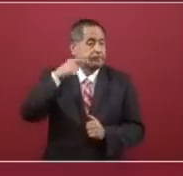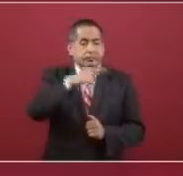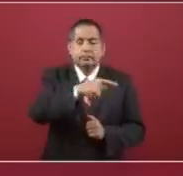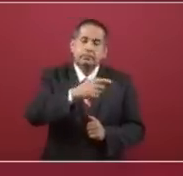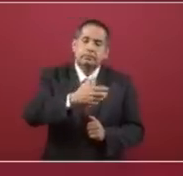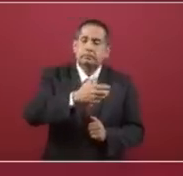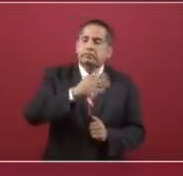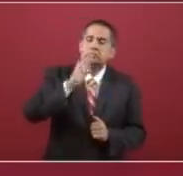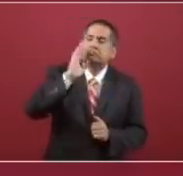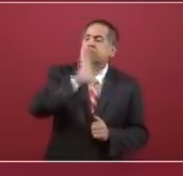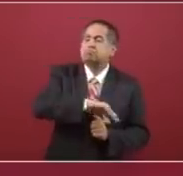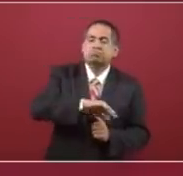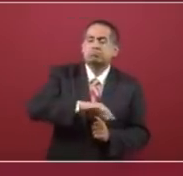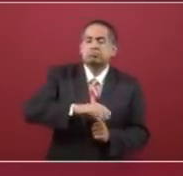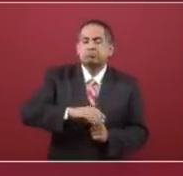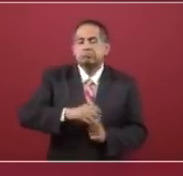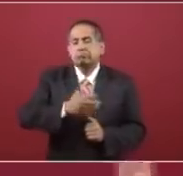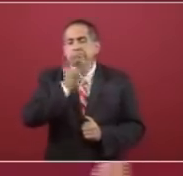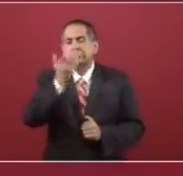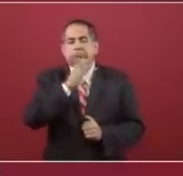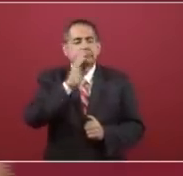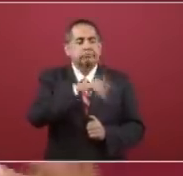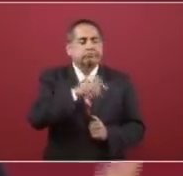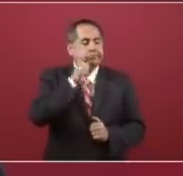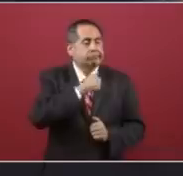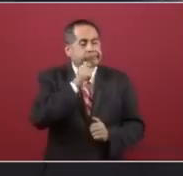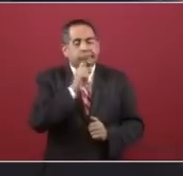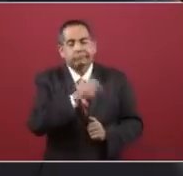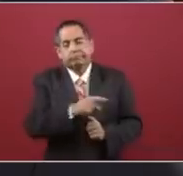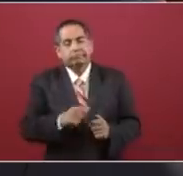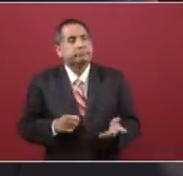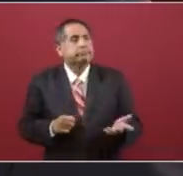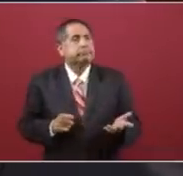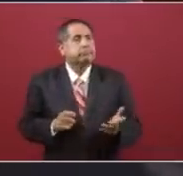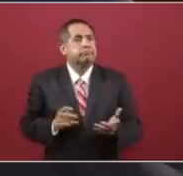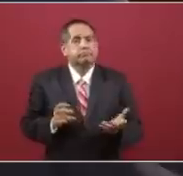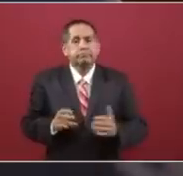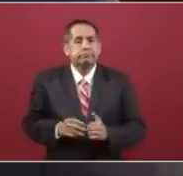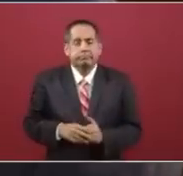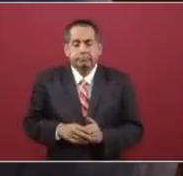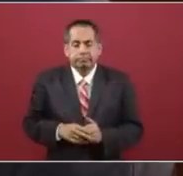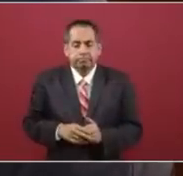costumbre de eh